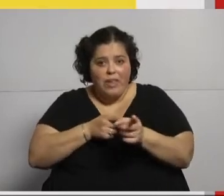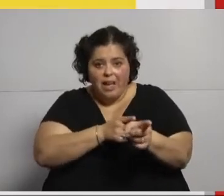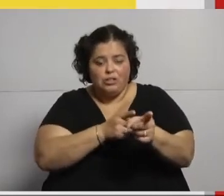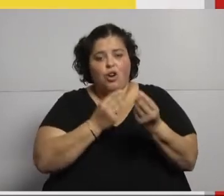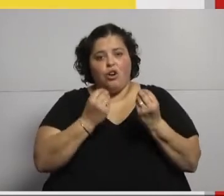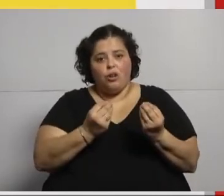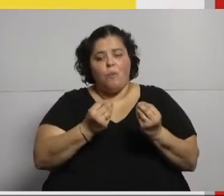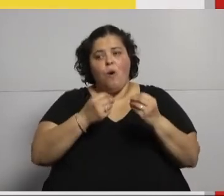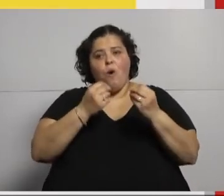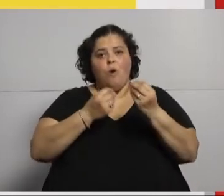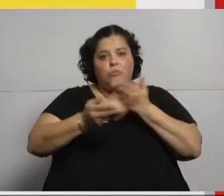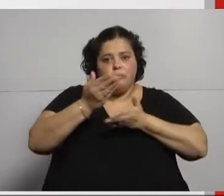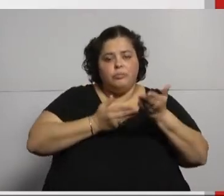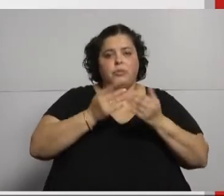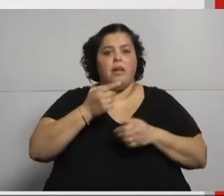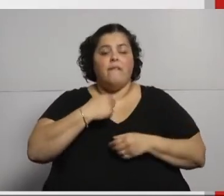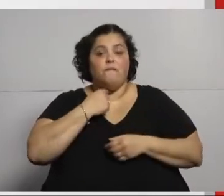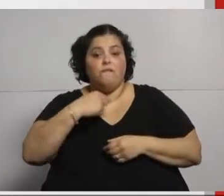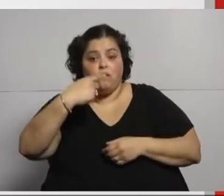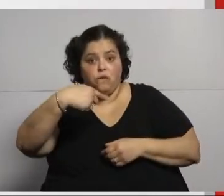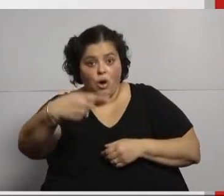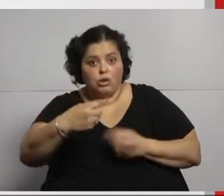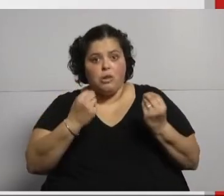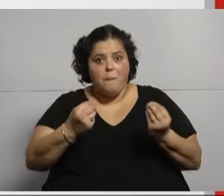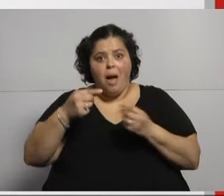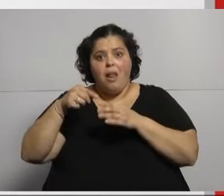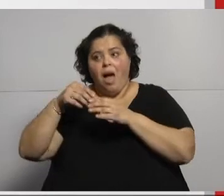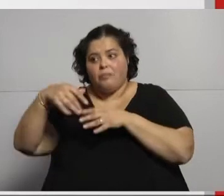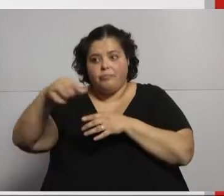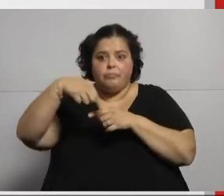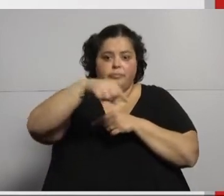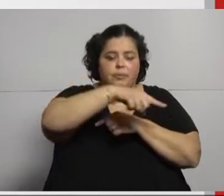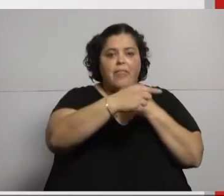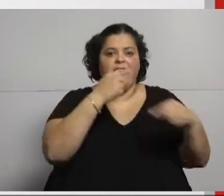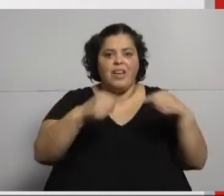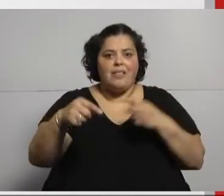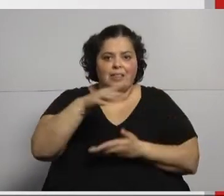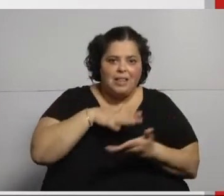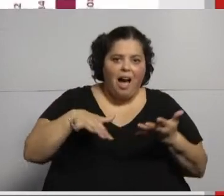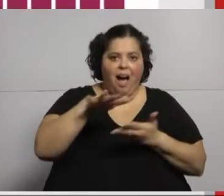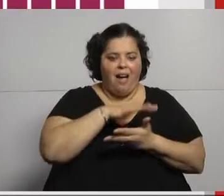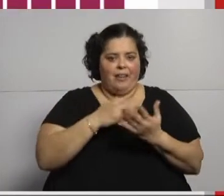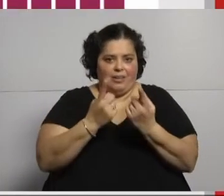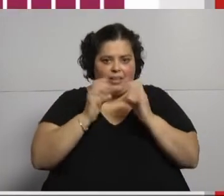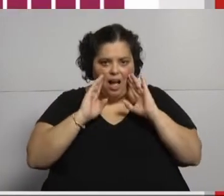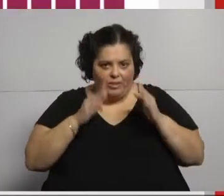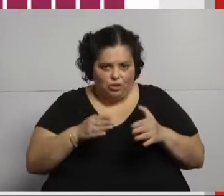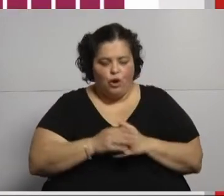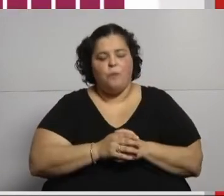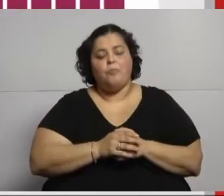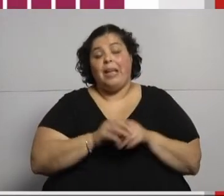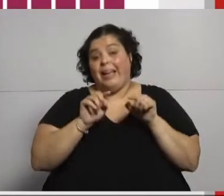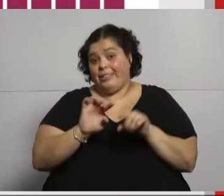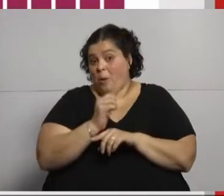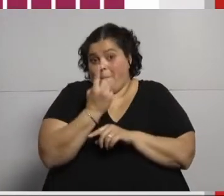voz, para poder conducir a las diferentes áreas de atención. Bueno, eso en principio,